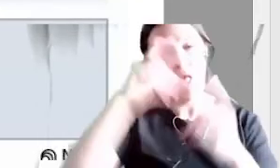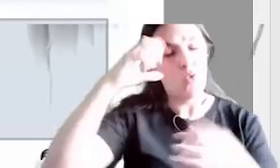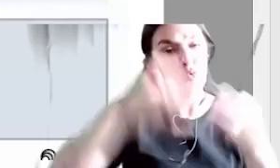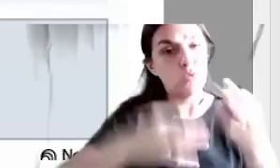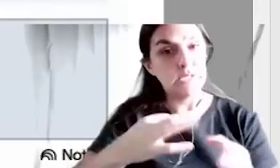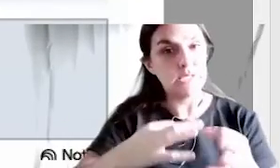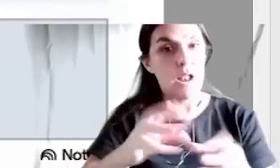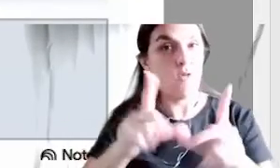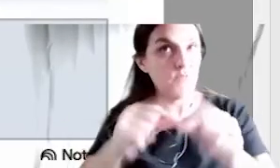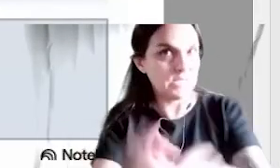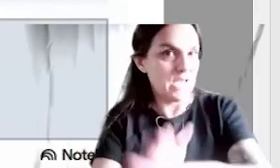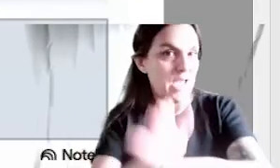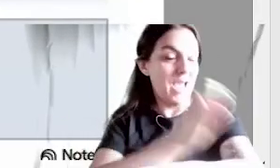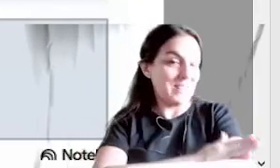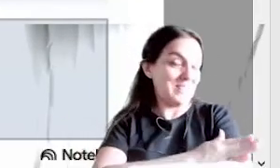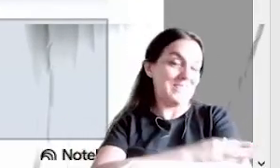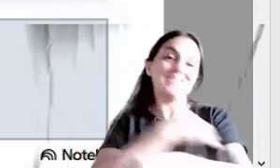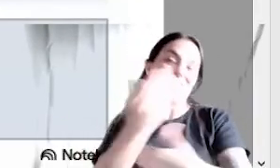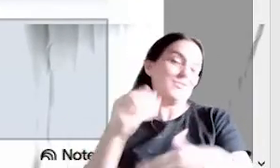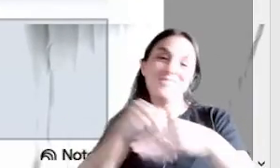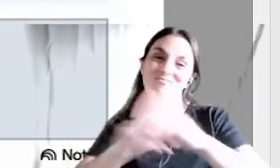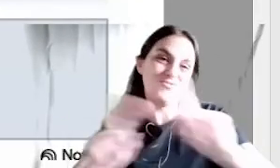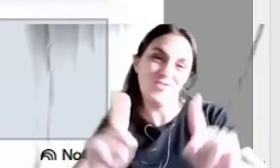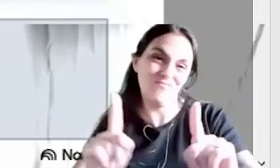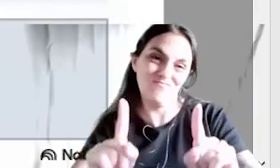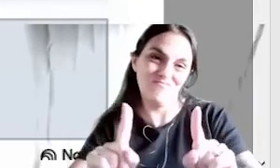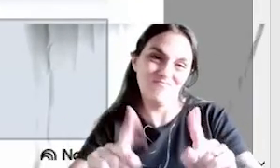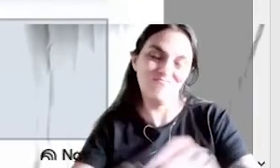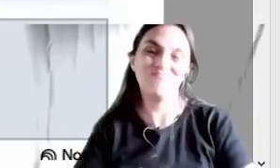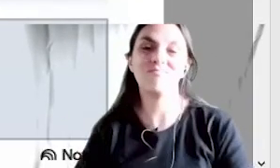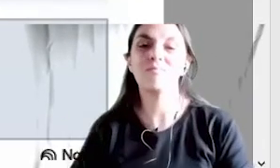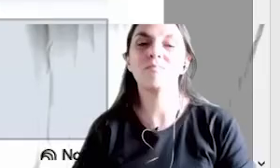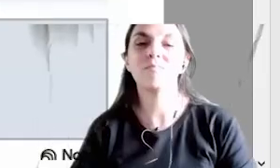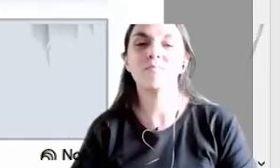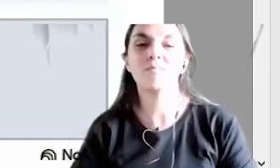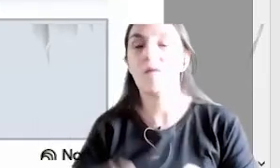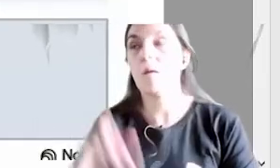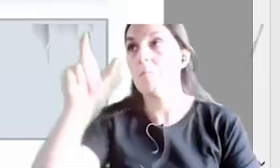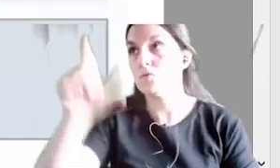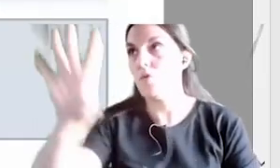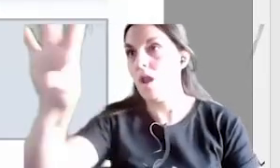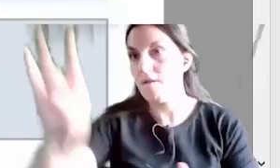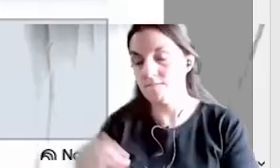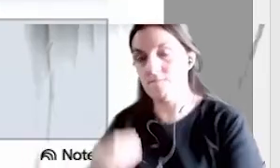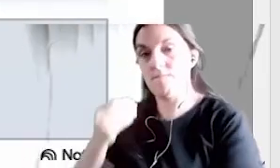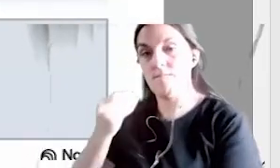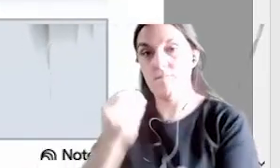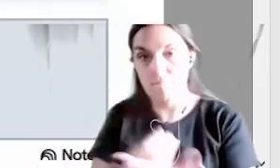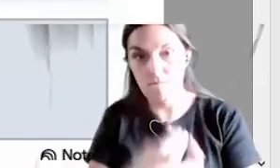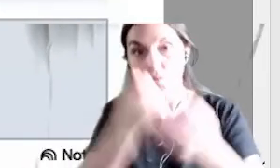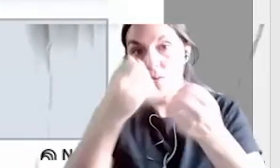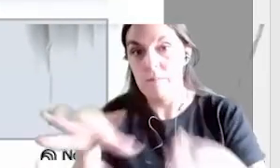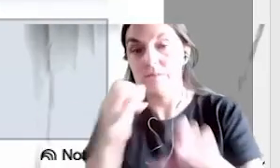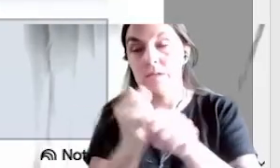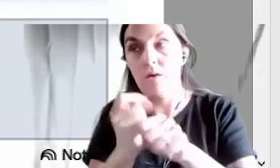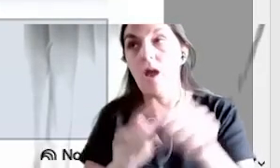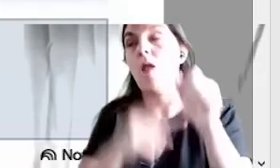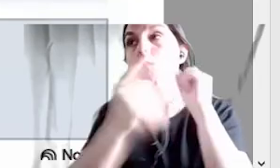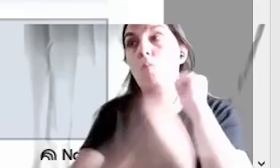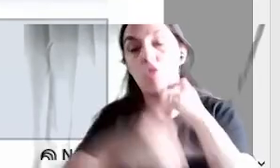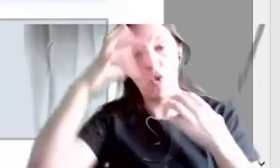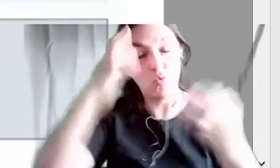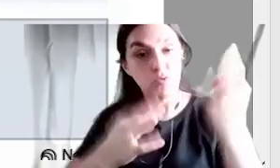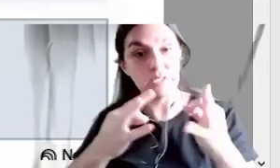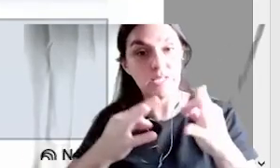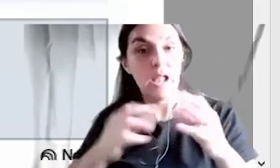esta fecha, están exentos. Los que fueron nombrados o ingresados al Poder Judicial con